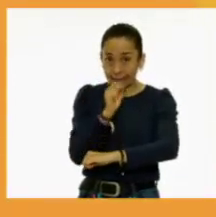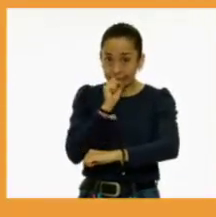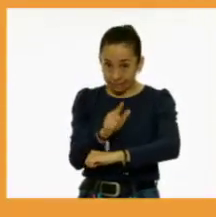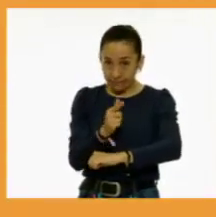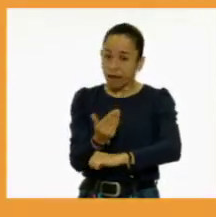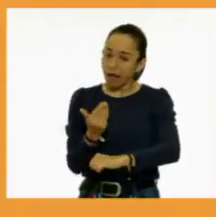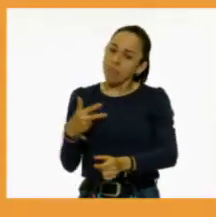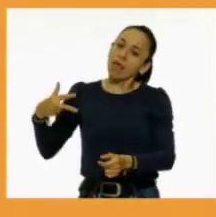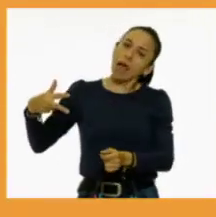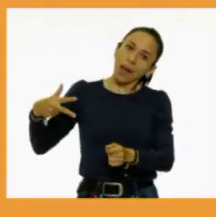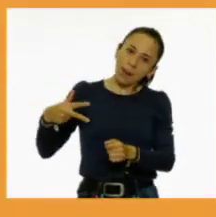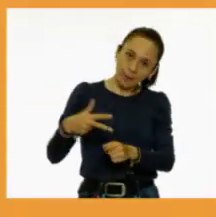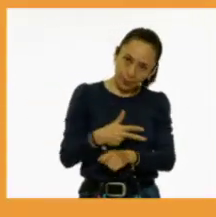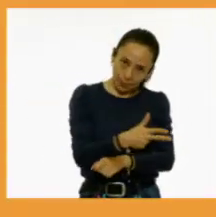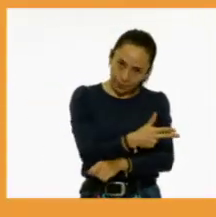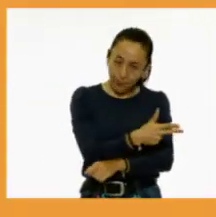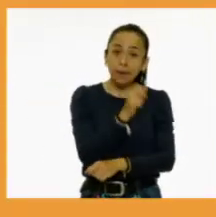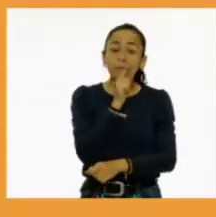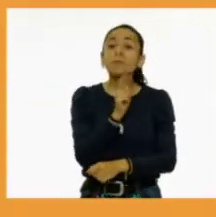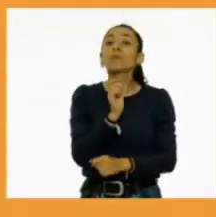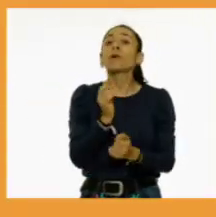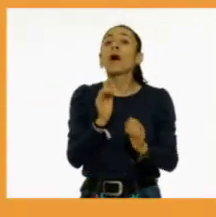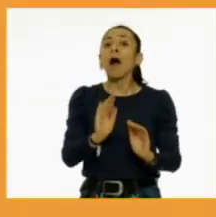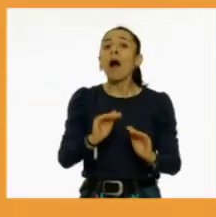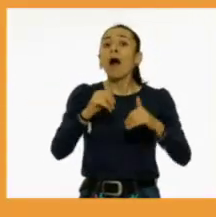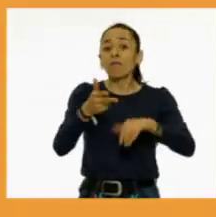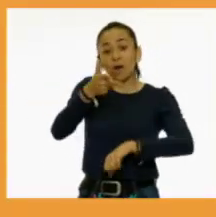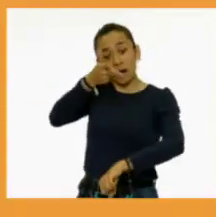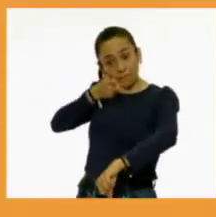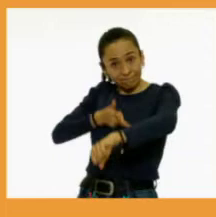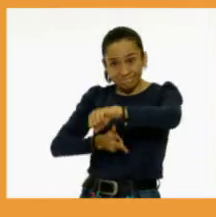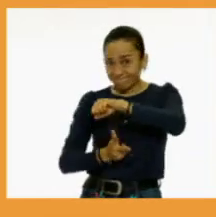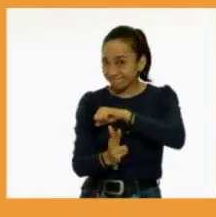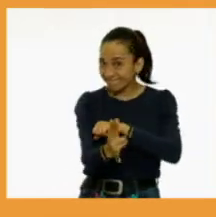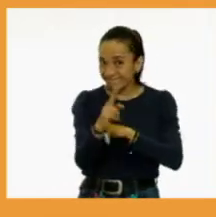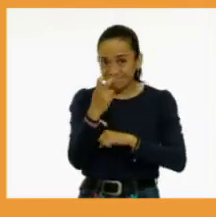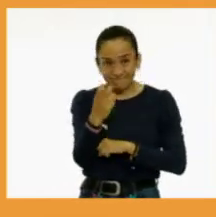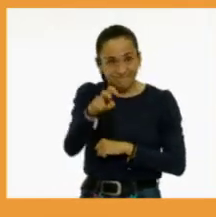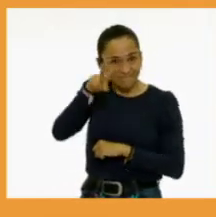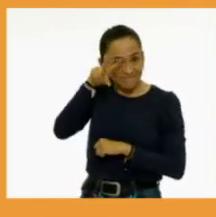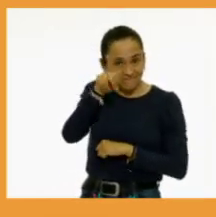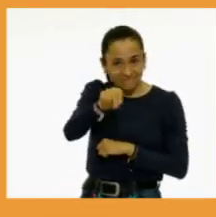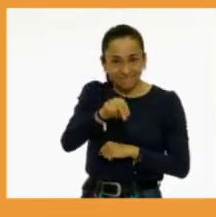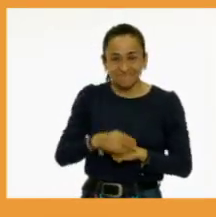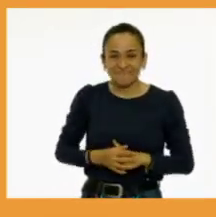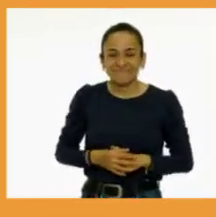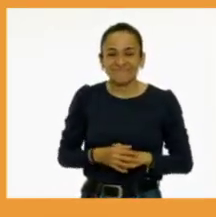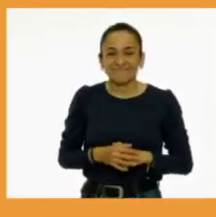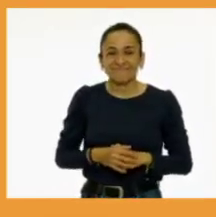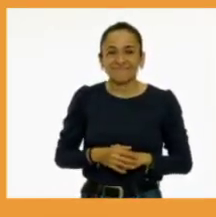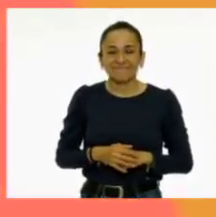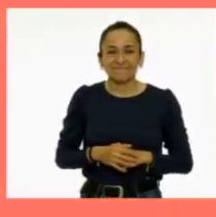marcaste. Asegúrate de cortar por fuera de la playera. No introduzcas las tijeras en ella.